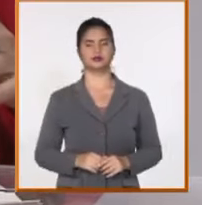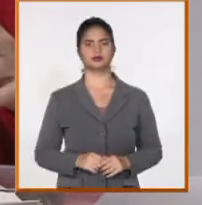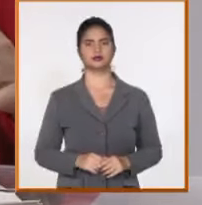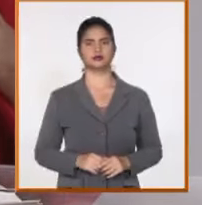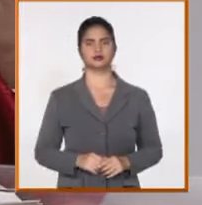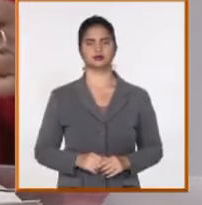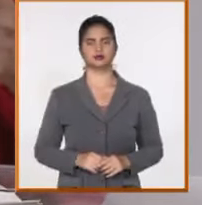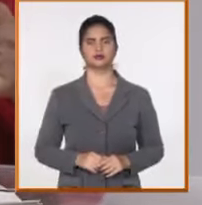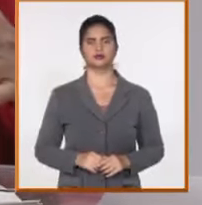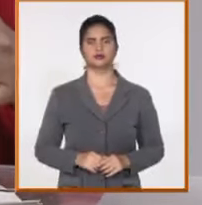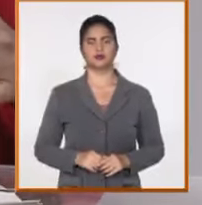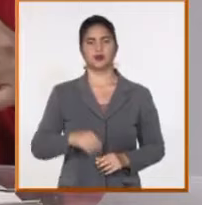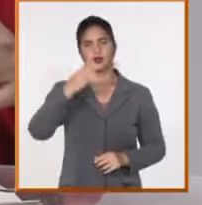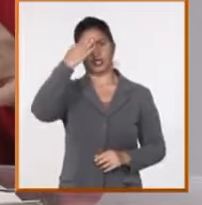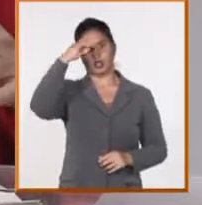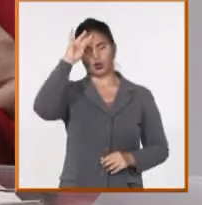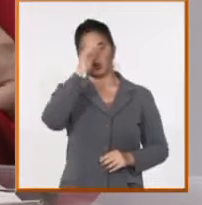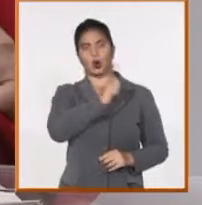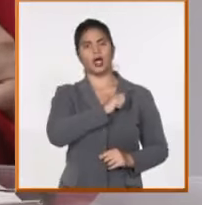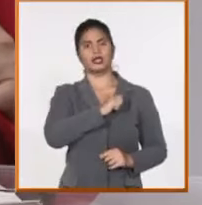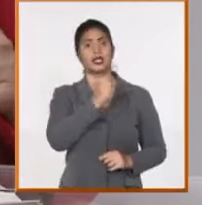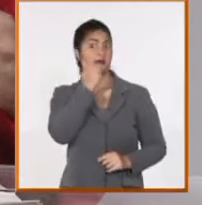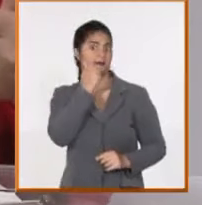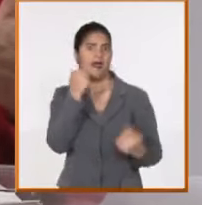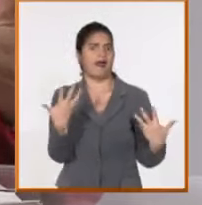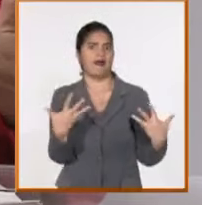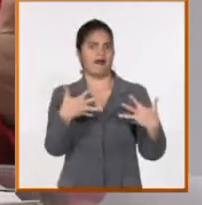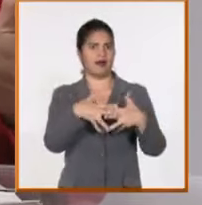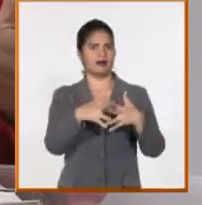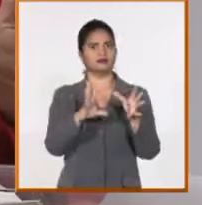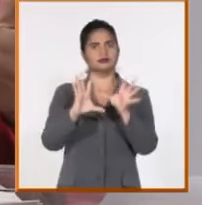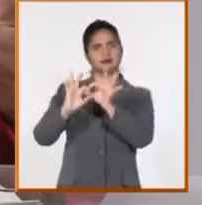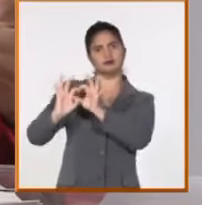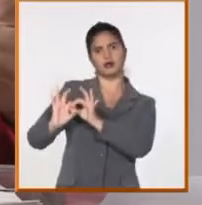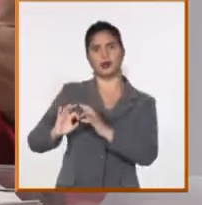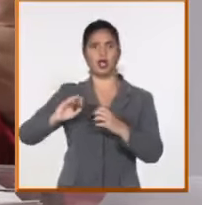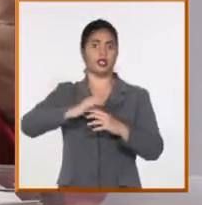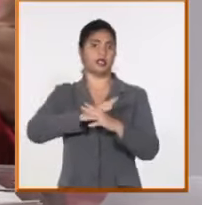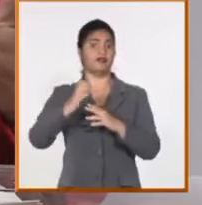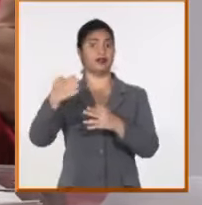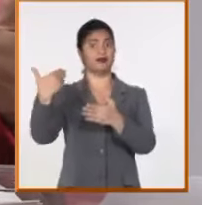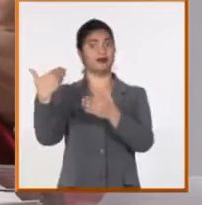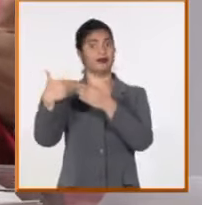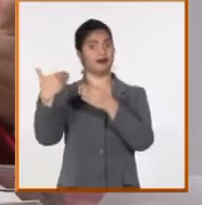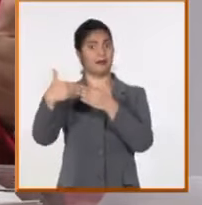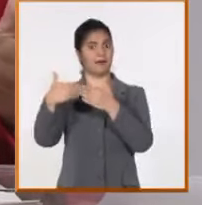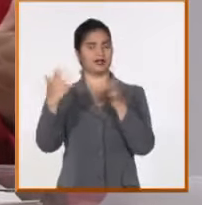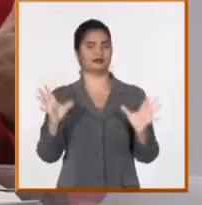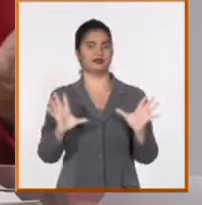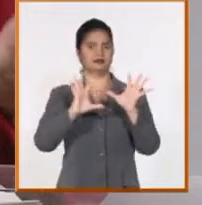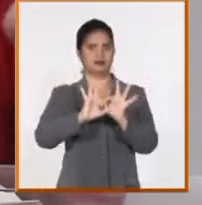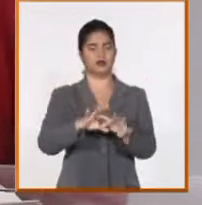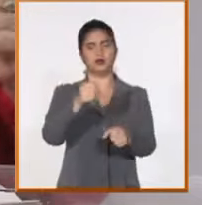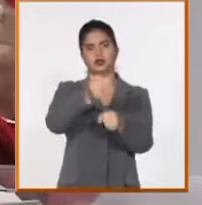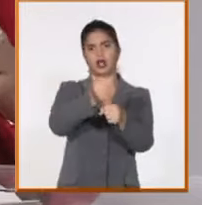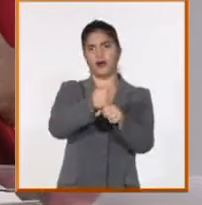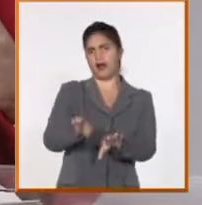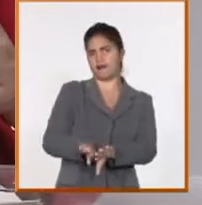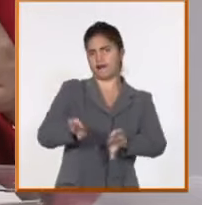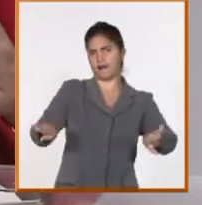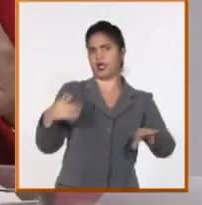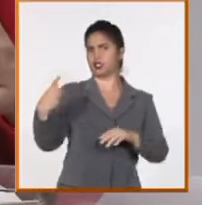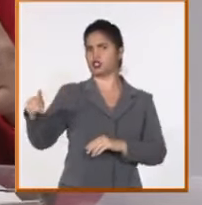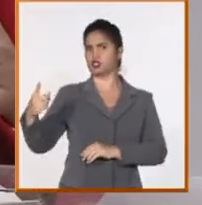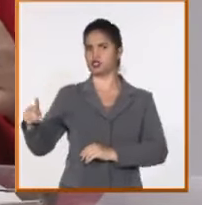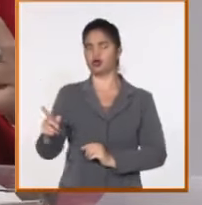o sea nosotros queremos alianzas productiva para incrementar la el nivel de de de productos para el